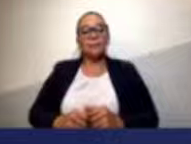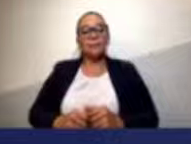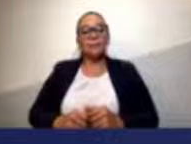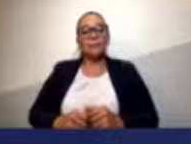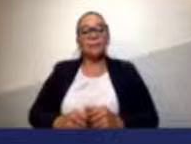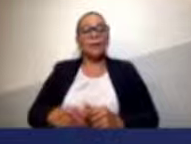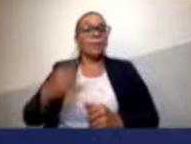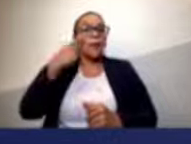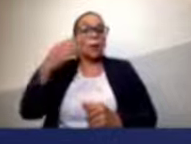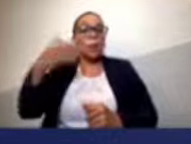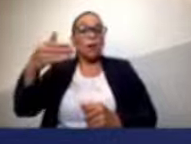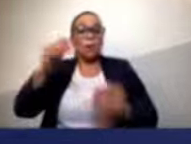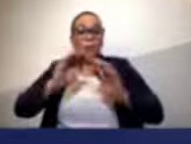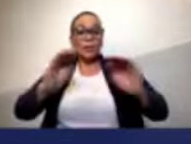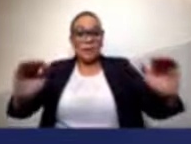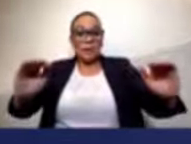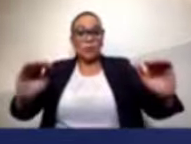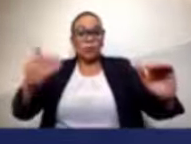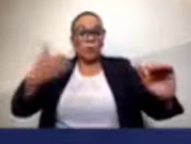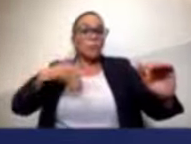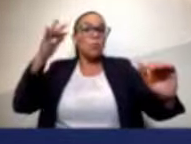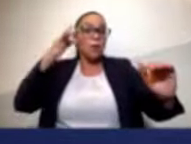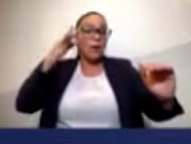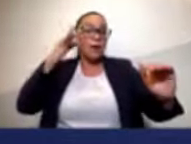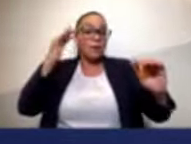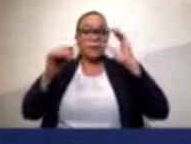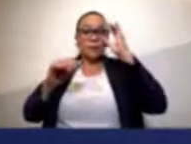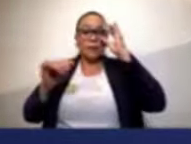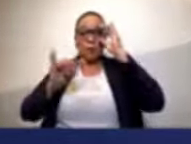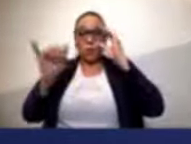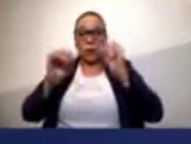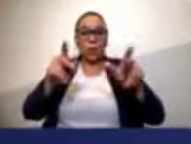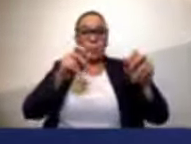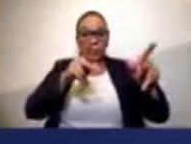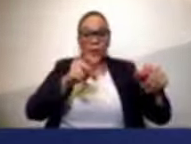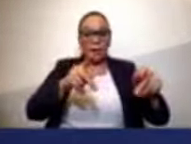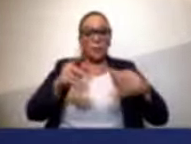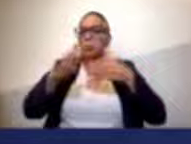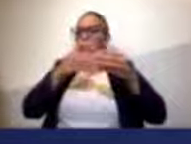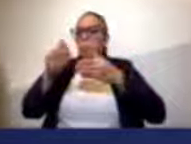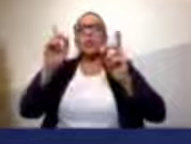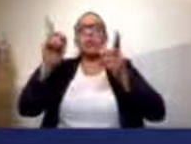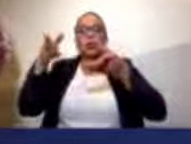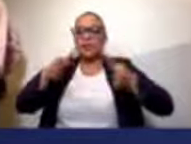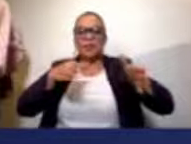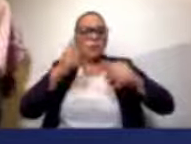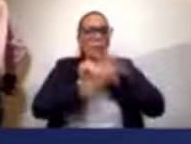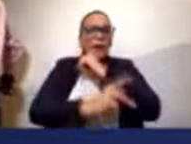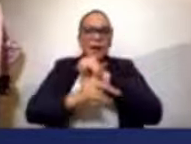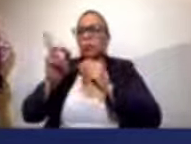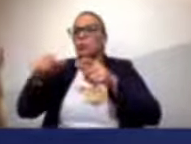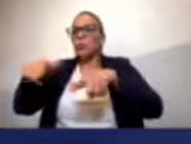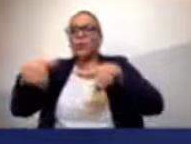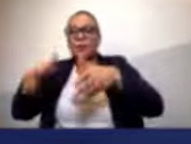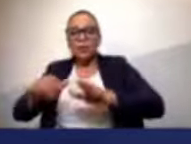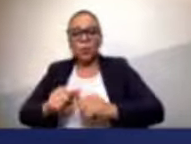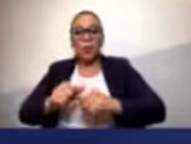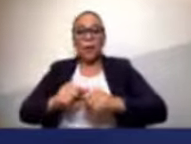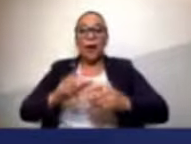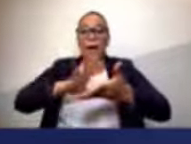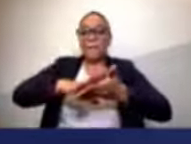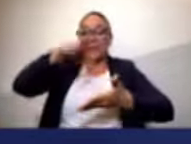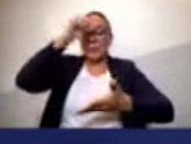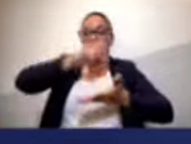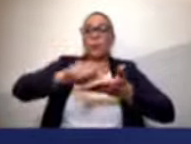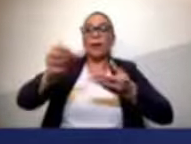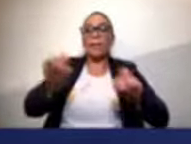las mismas oportunidades independientemente de dónde nacieron, y donde aprender en una escuela pública no